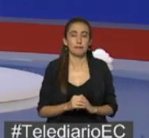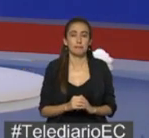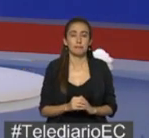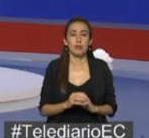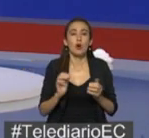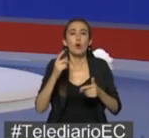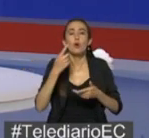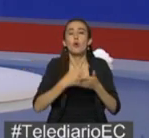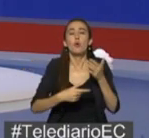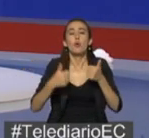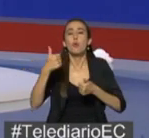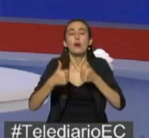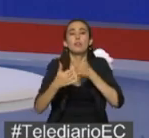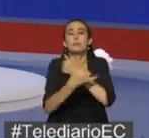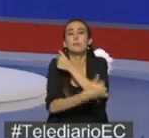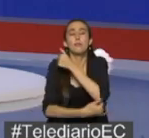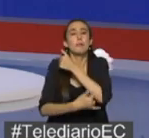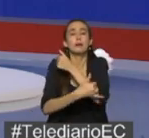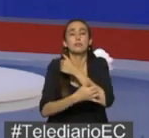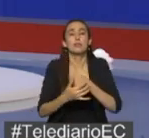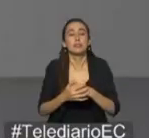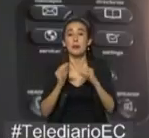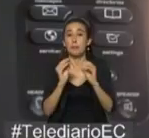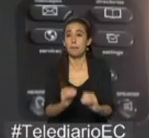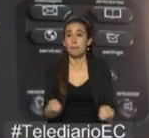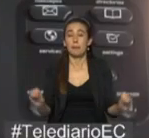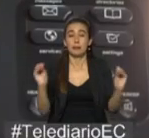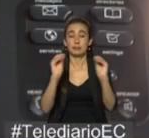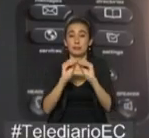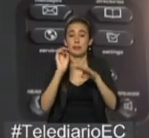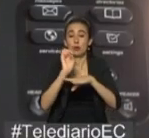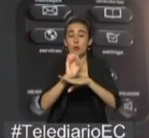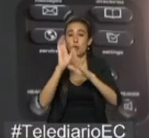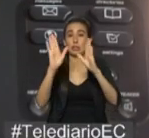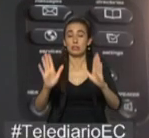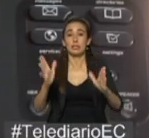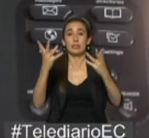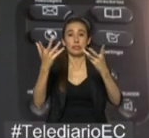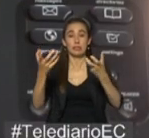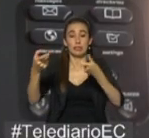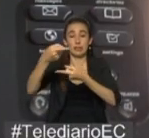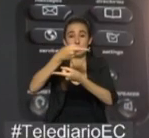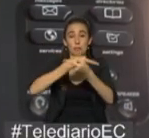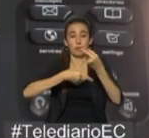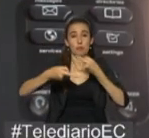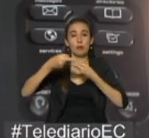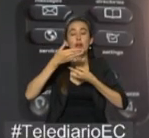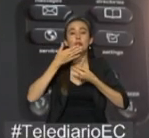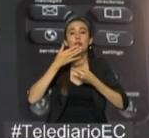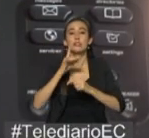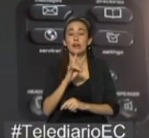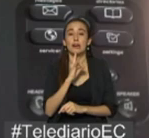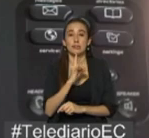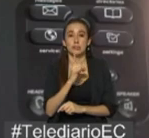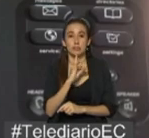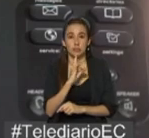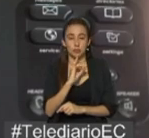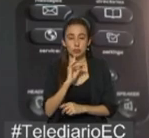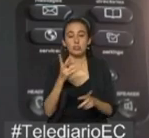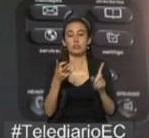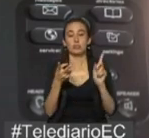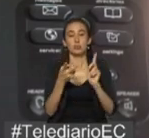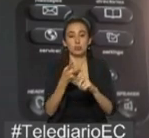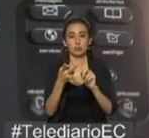bueno, básicamente la mayor parte de ecuatorianos que quieren volver a nuestro país están en los Estados Unidos de América.